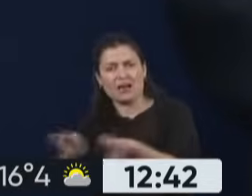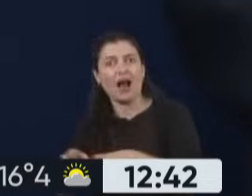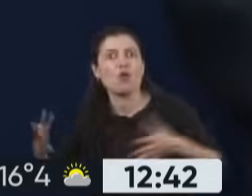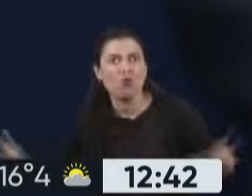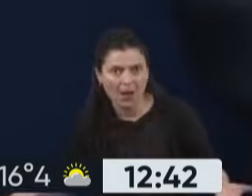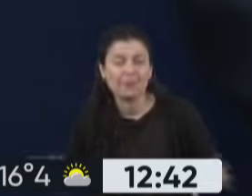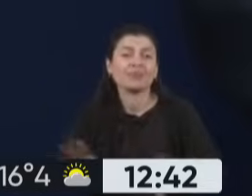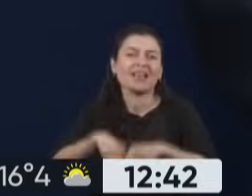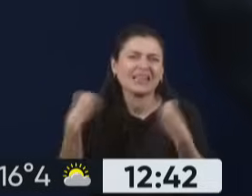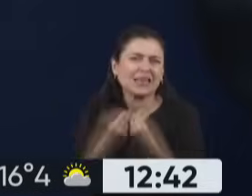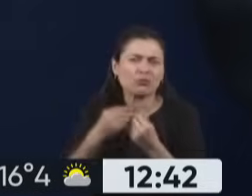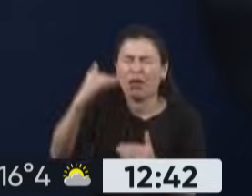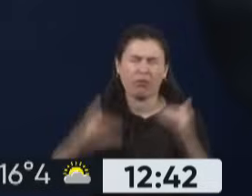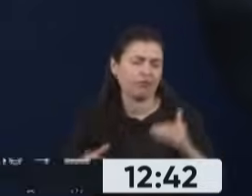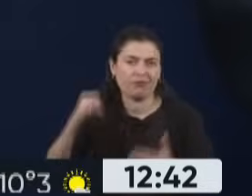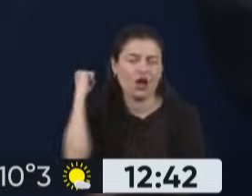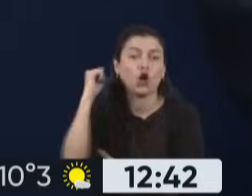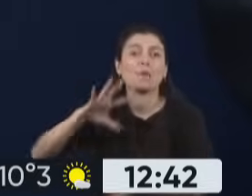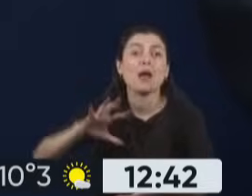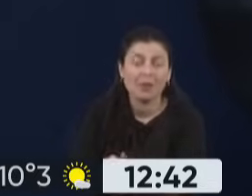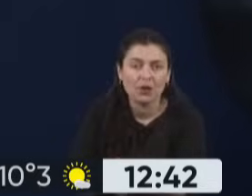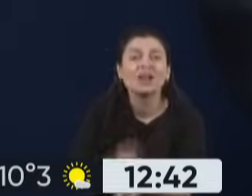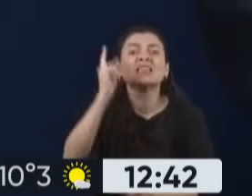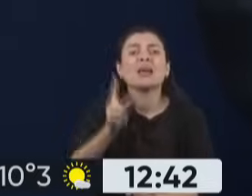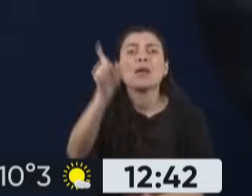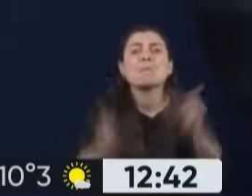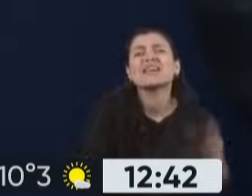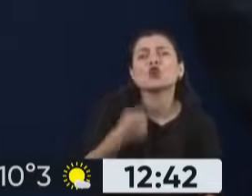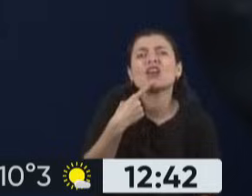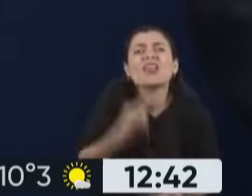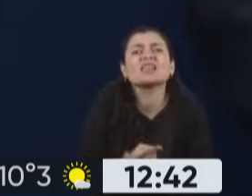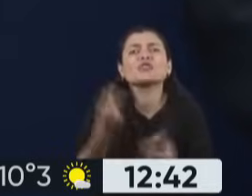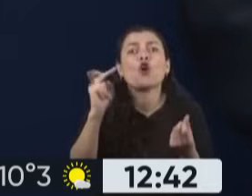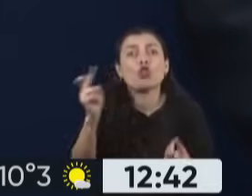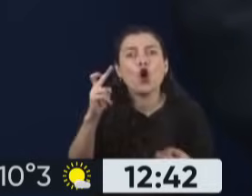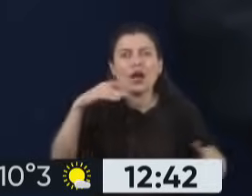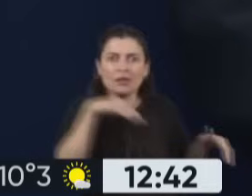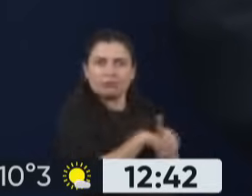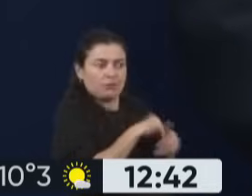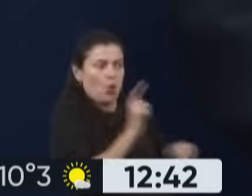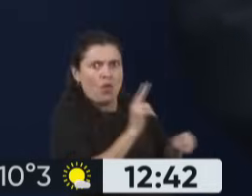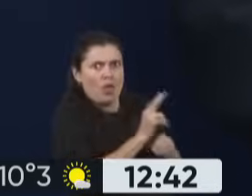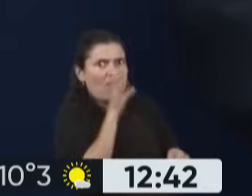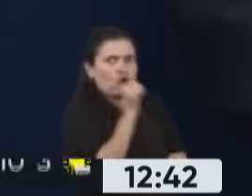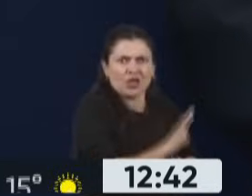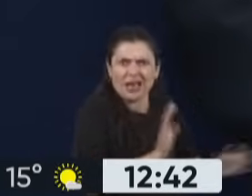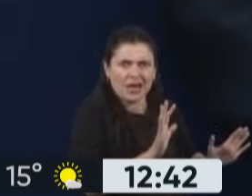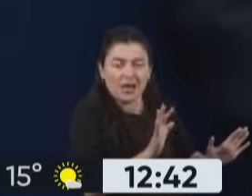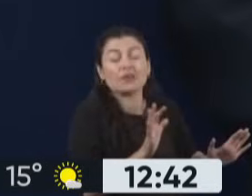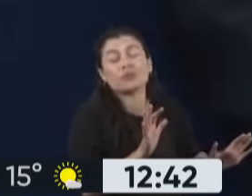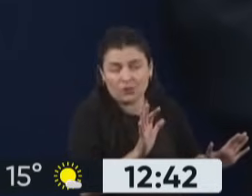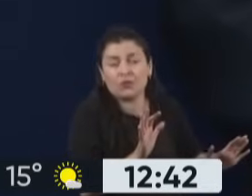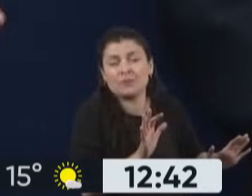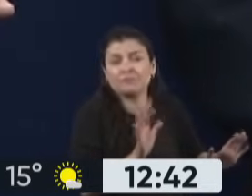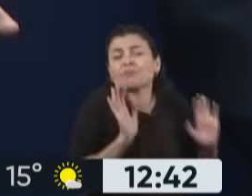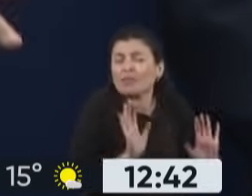de impuestos que derivó en que la gente se fuera a la informalidad y después se la empezó a perseguir. lo que derivó en una mayor informalidad. Y